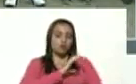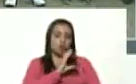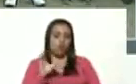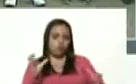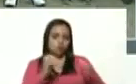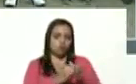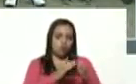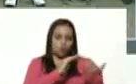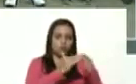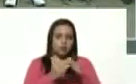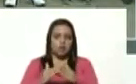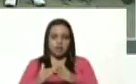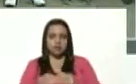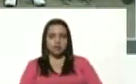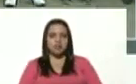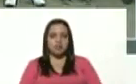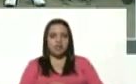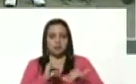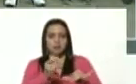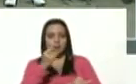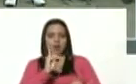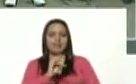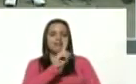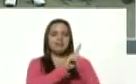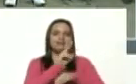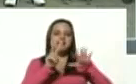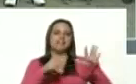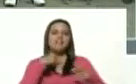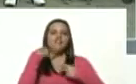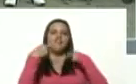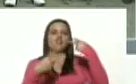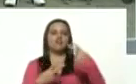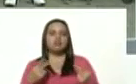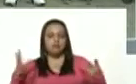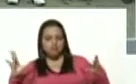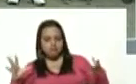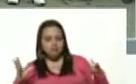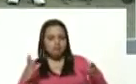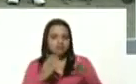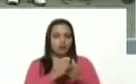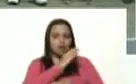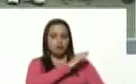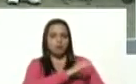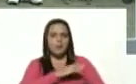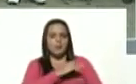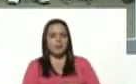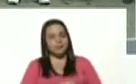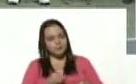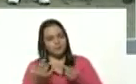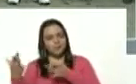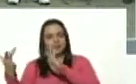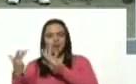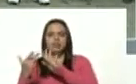comuna, presidente. Y por eso se le dio el nombre de 17 voces de Ezequiel Zamora. Adelante.